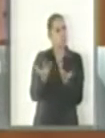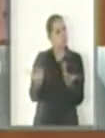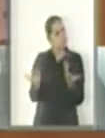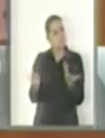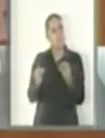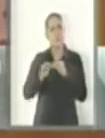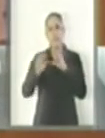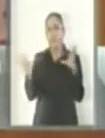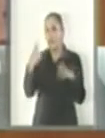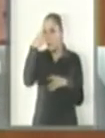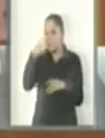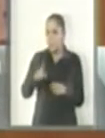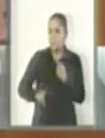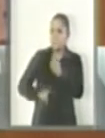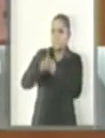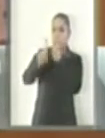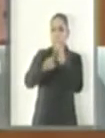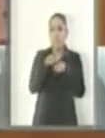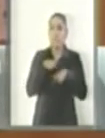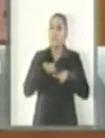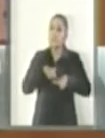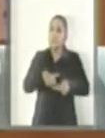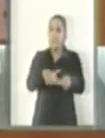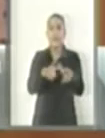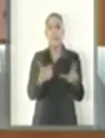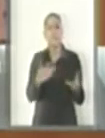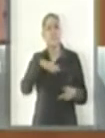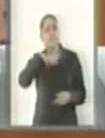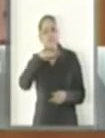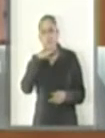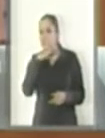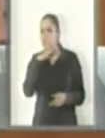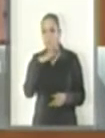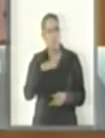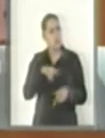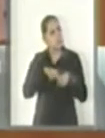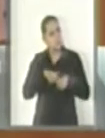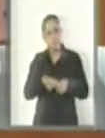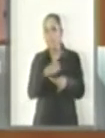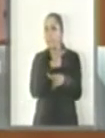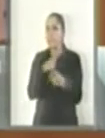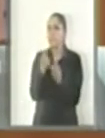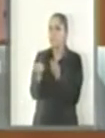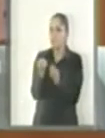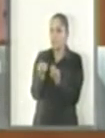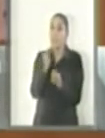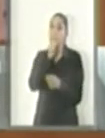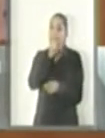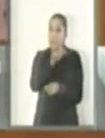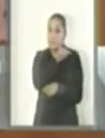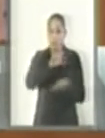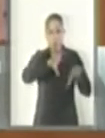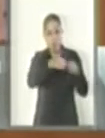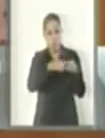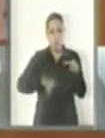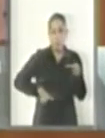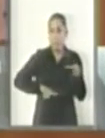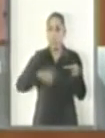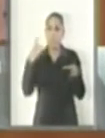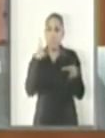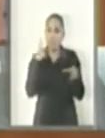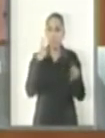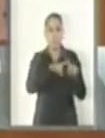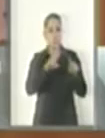contención a la violencia, particularmente a la violencia política. Este fenómeno ha golpeado a todas las entidades federativas y